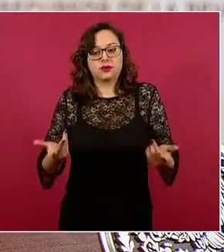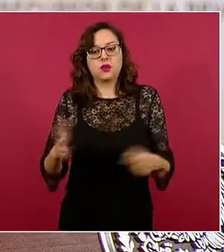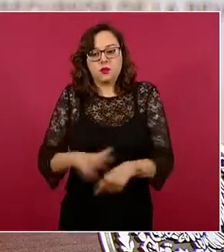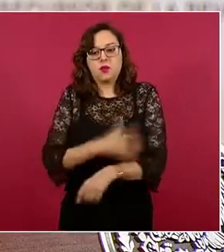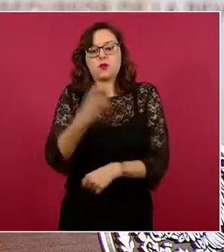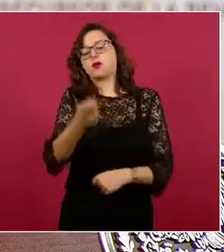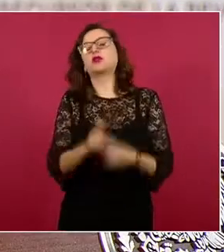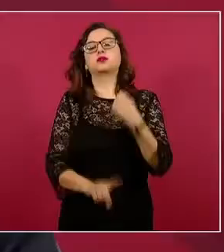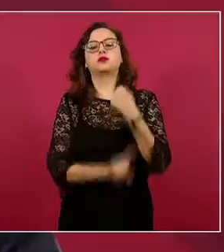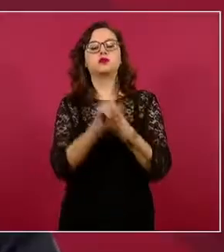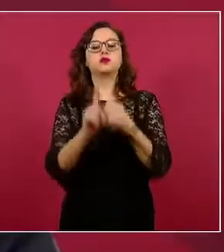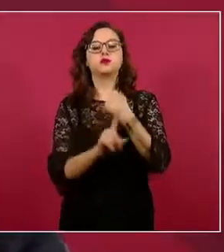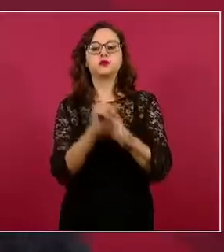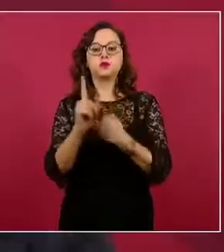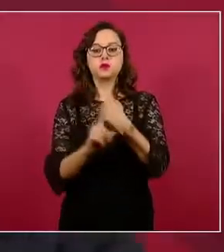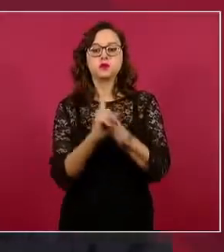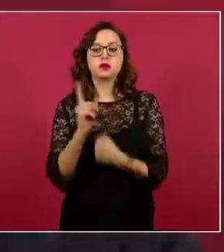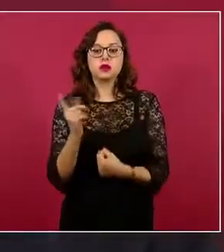un